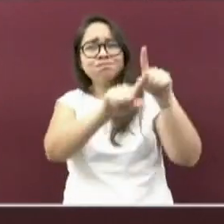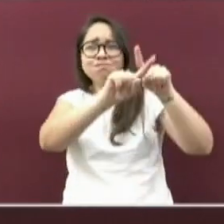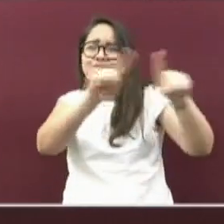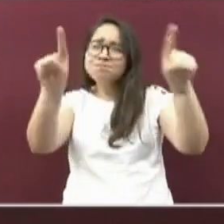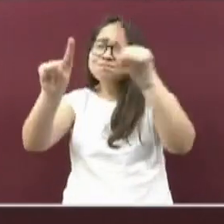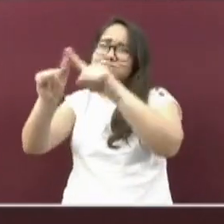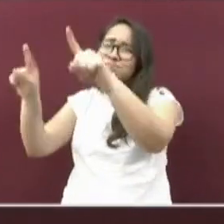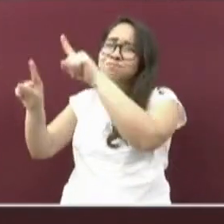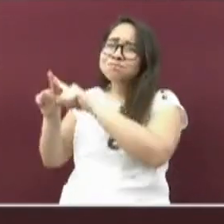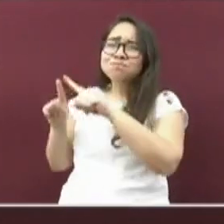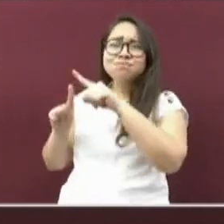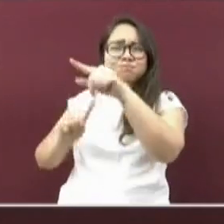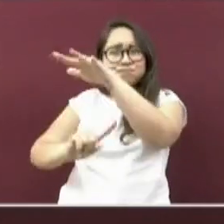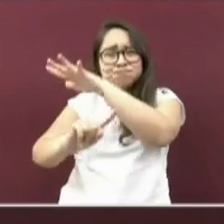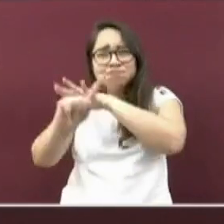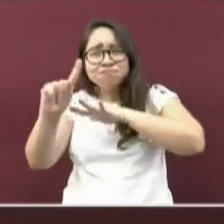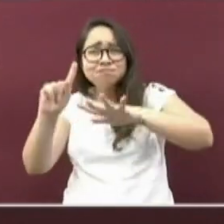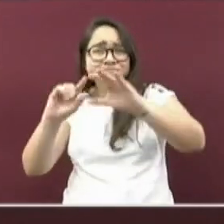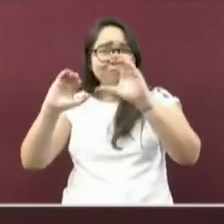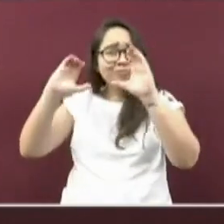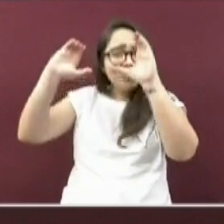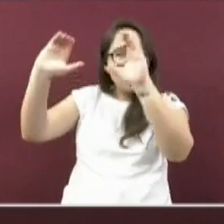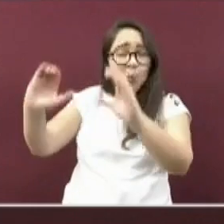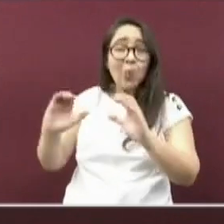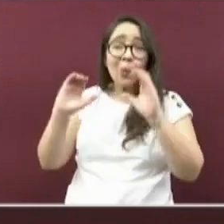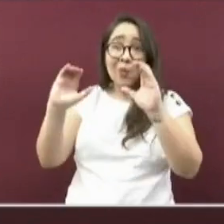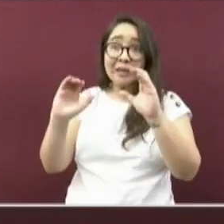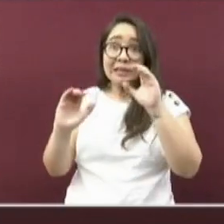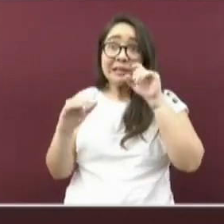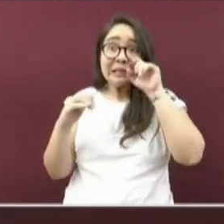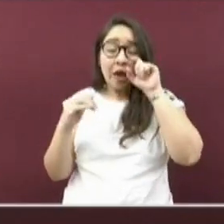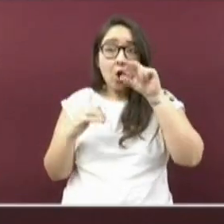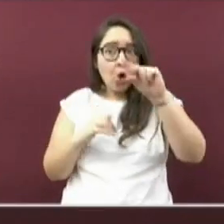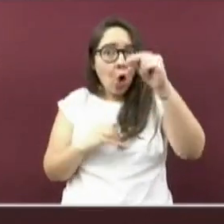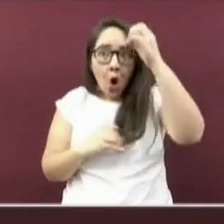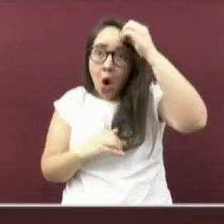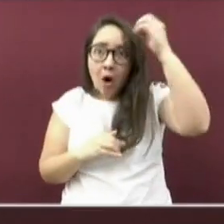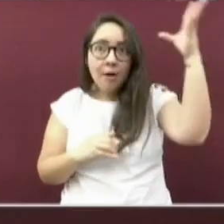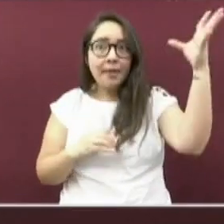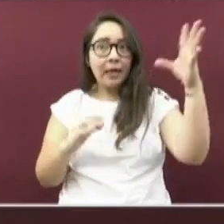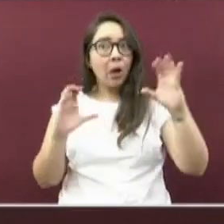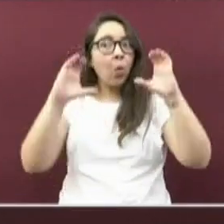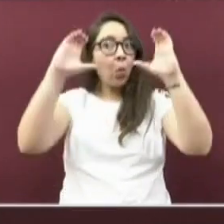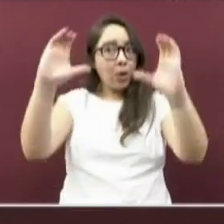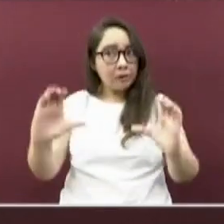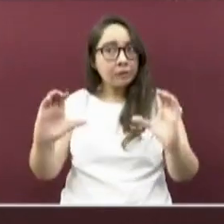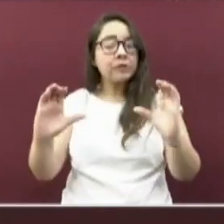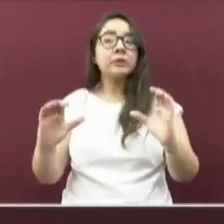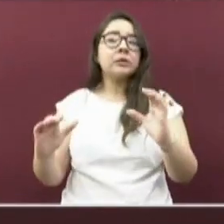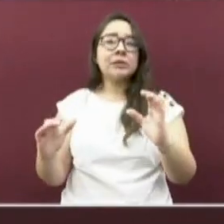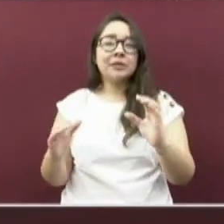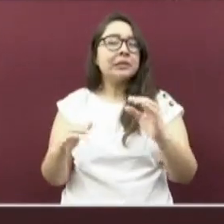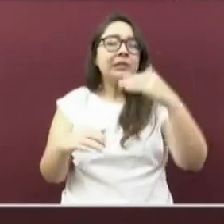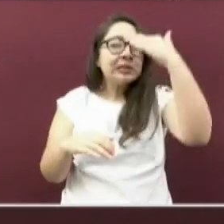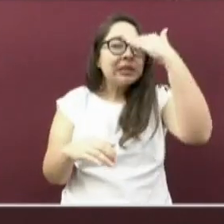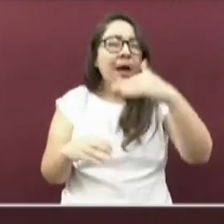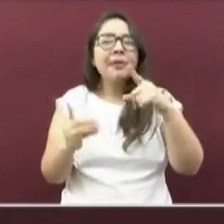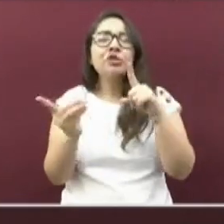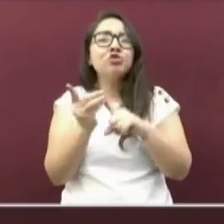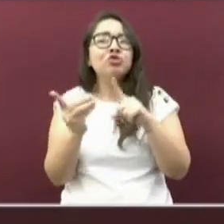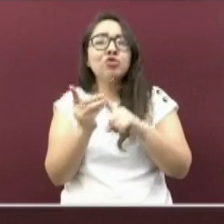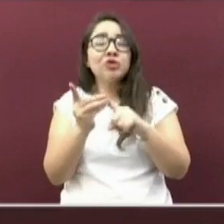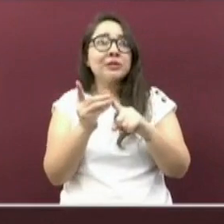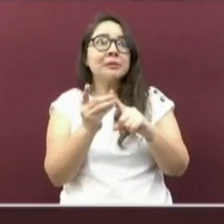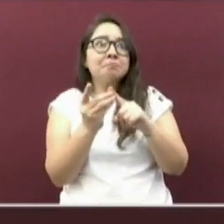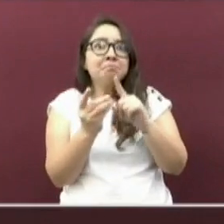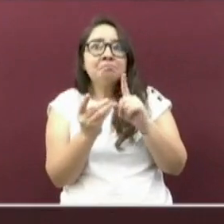sectores y que por ningún motivo se baje la guardia, principalmente en los establecimientos comerciales de